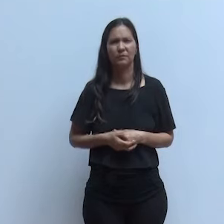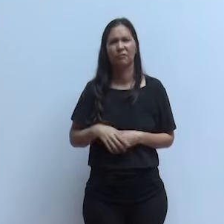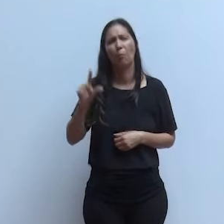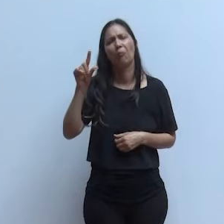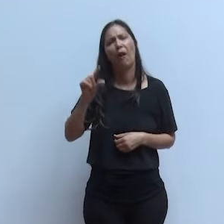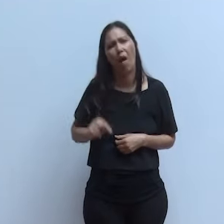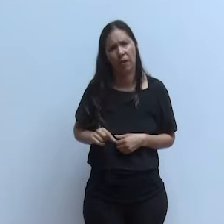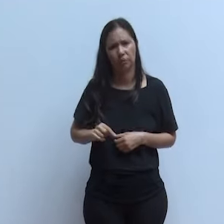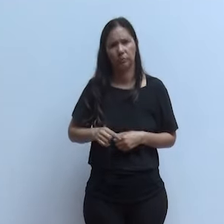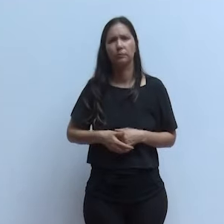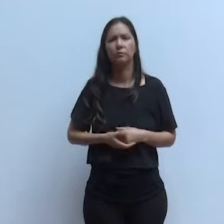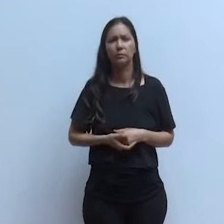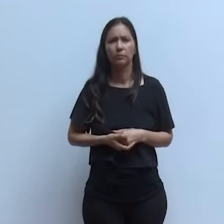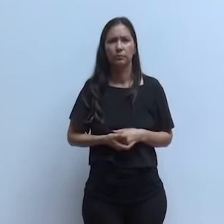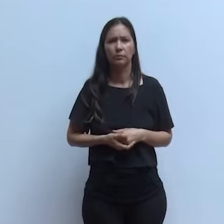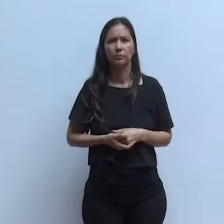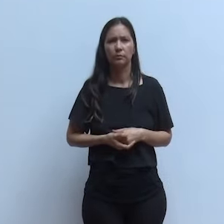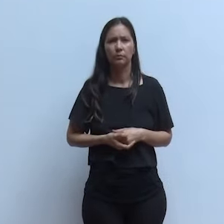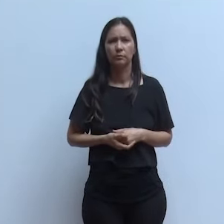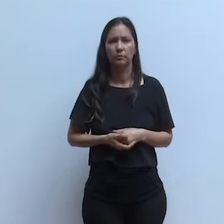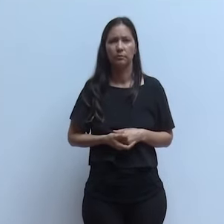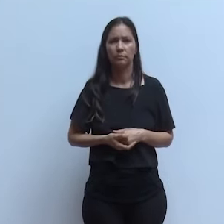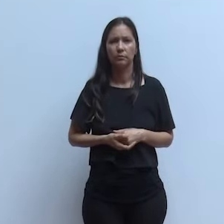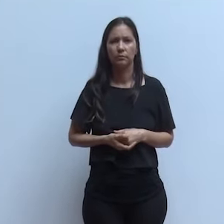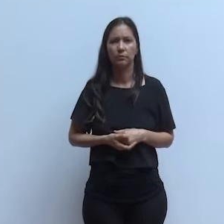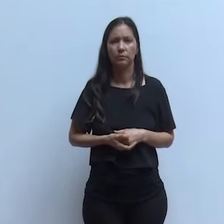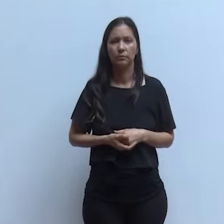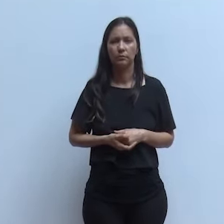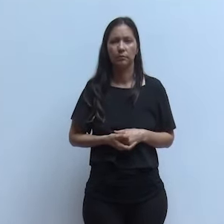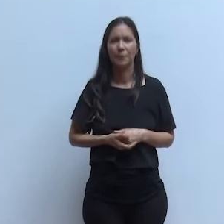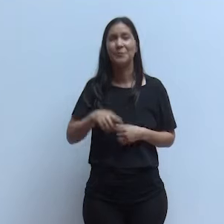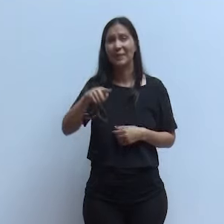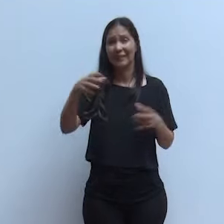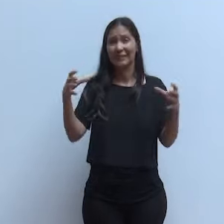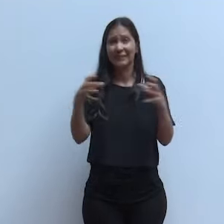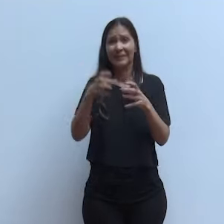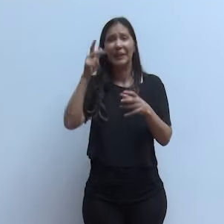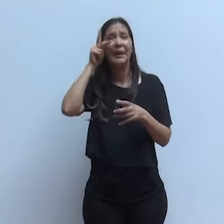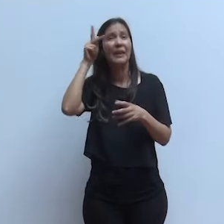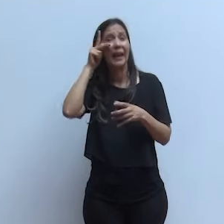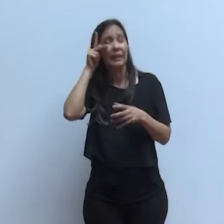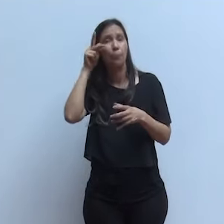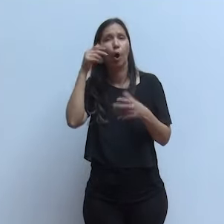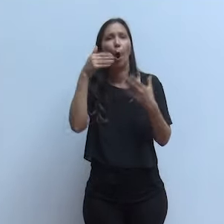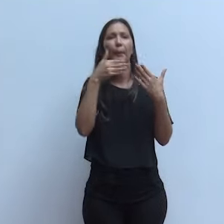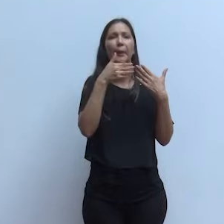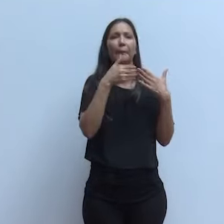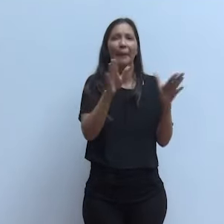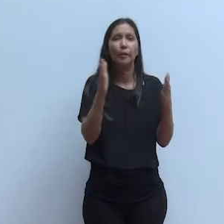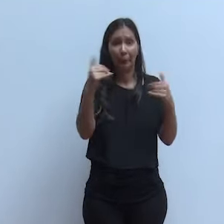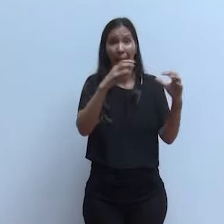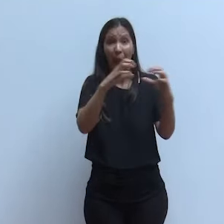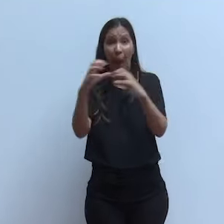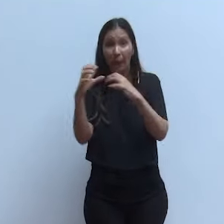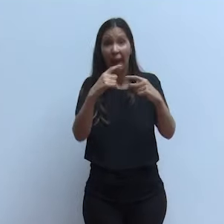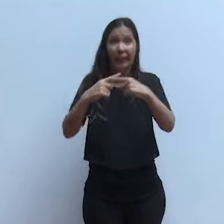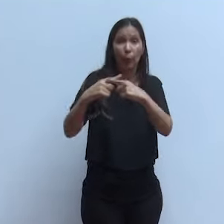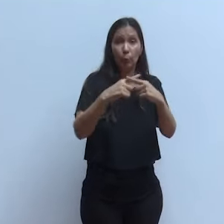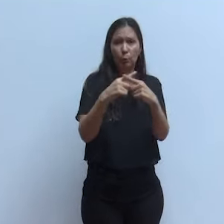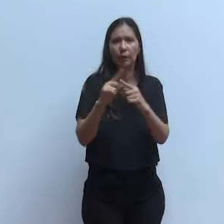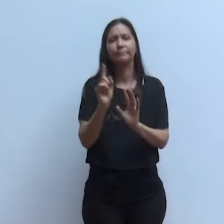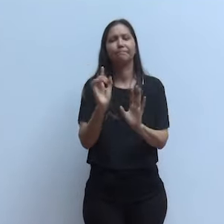es decir el quismo al contrario en vez de abrir espacio para la discusión la cerraba no pateaba la discusión